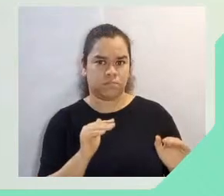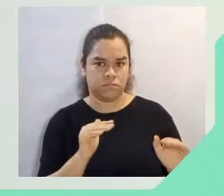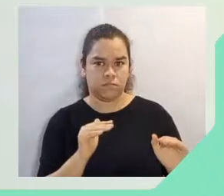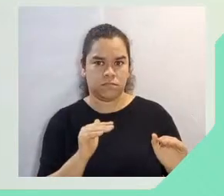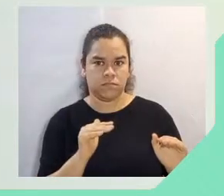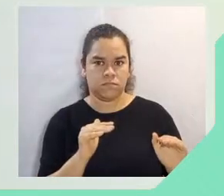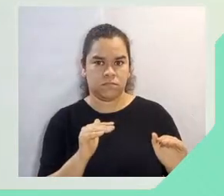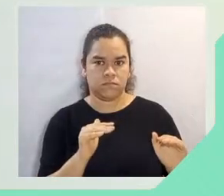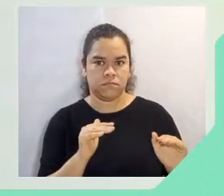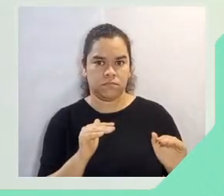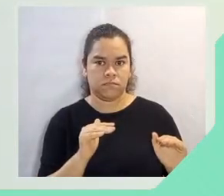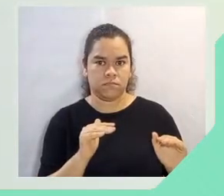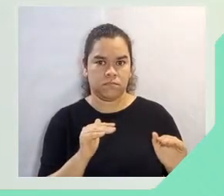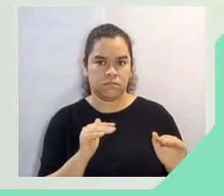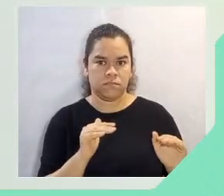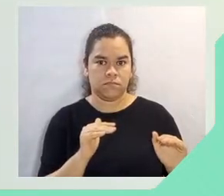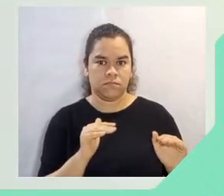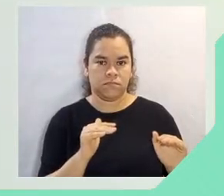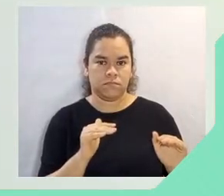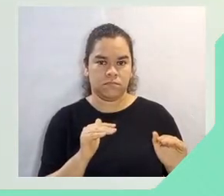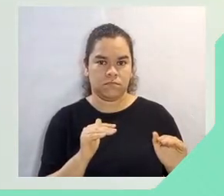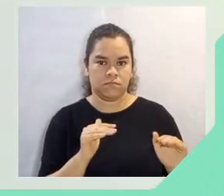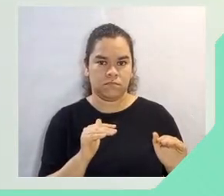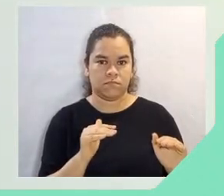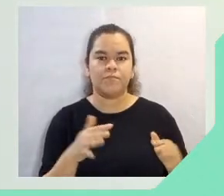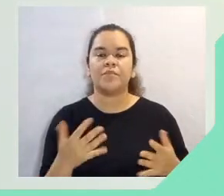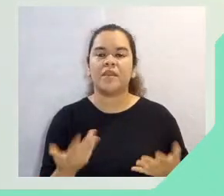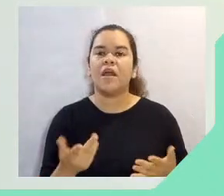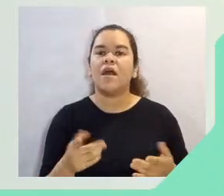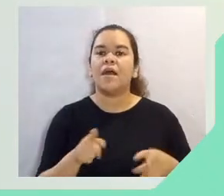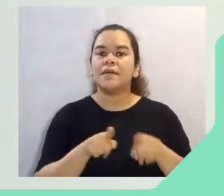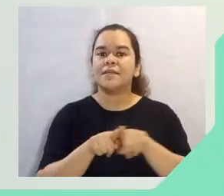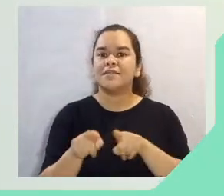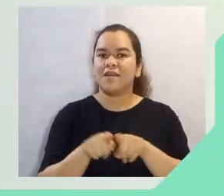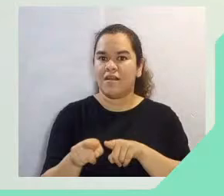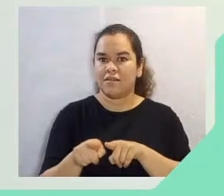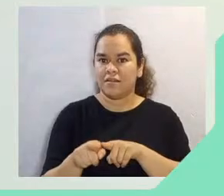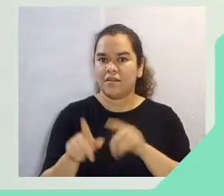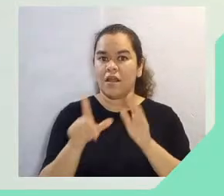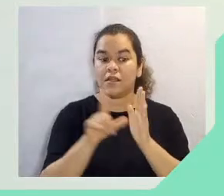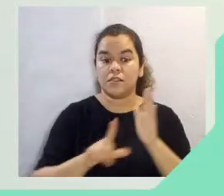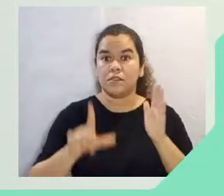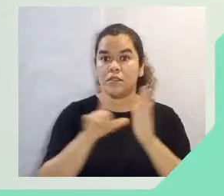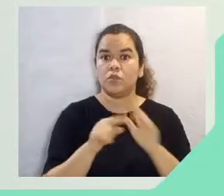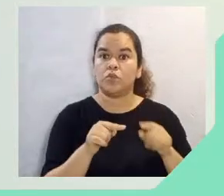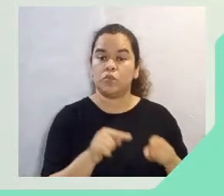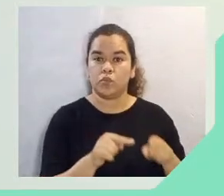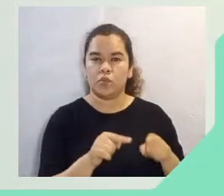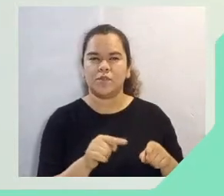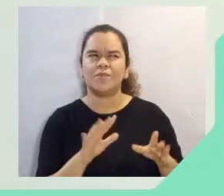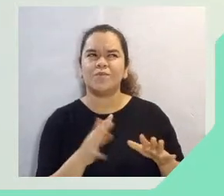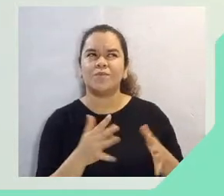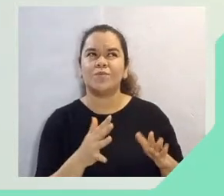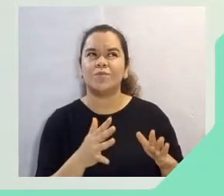plantear que la carrera de licenciatura en sistemas de información podría tener una orientación un poquito